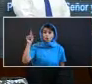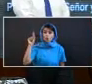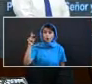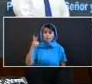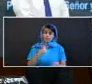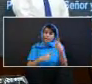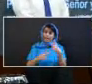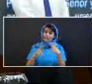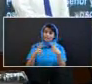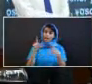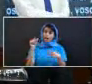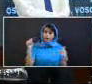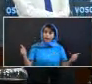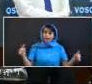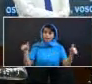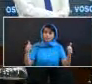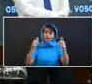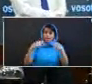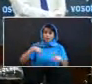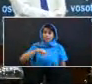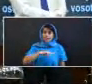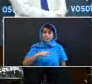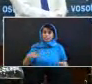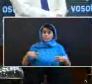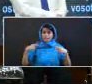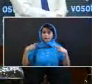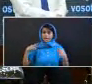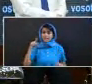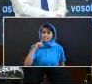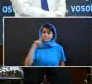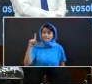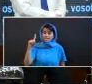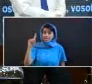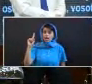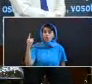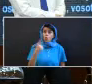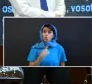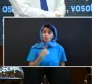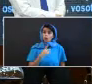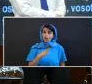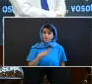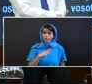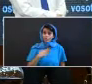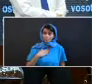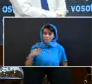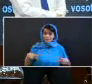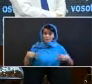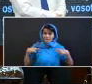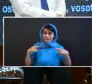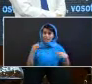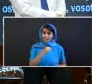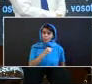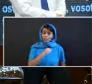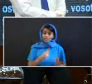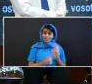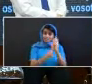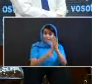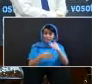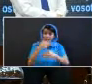a quebrantar nuestras vidas para decirte: Señor, lo único que tengo es mi vida y la quiero presentar delante de